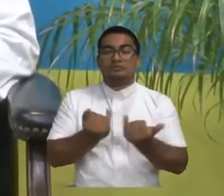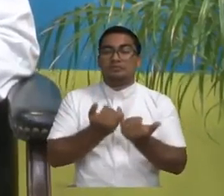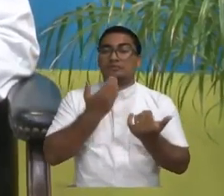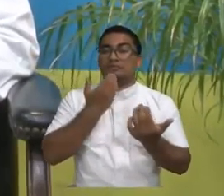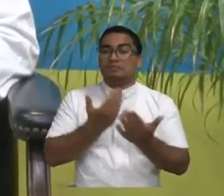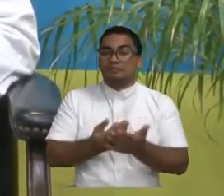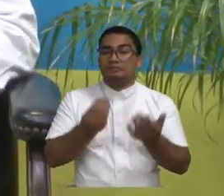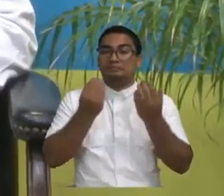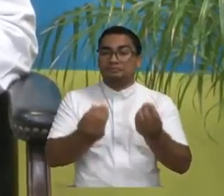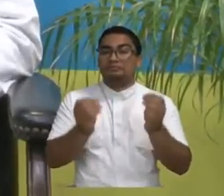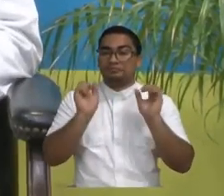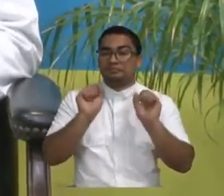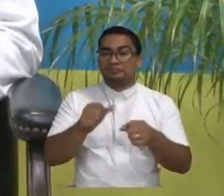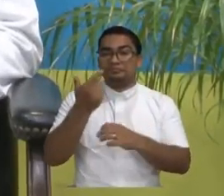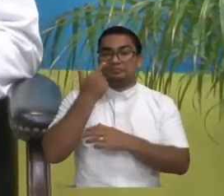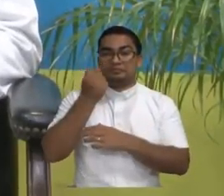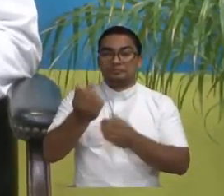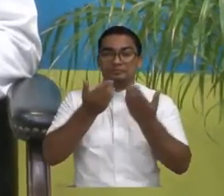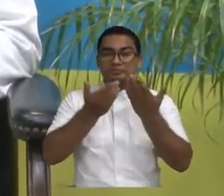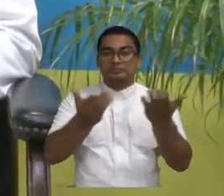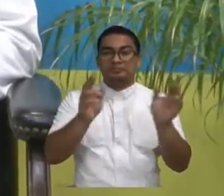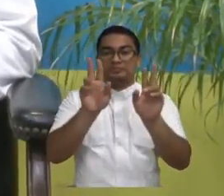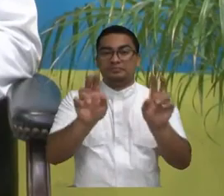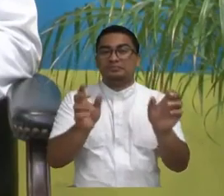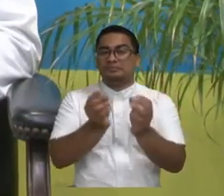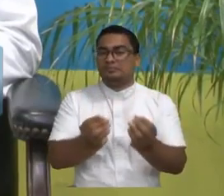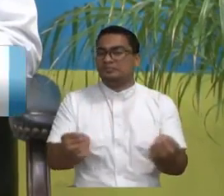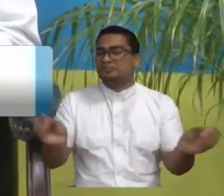de darnos a conocer un tema muy importante.